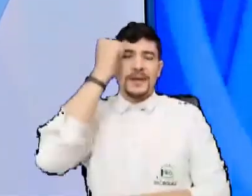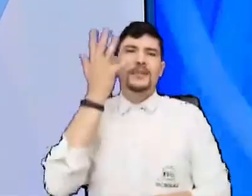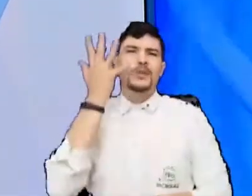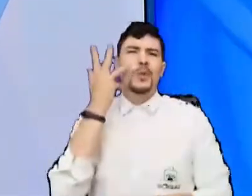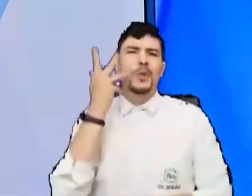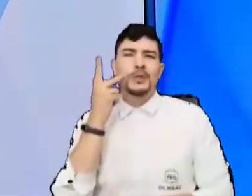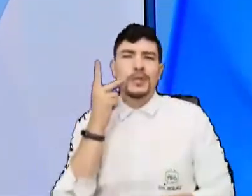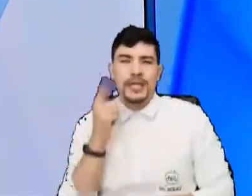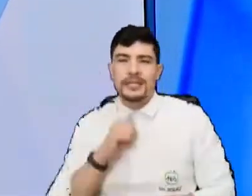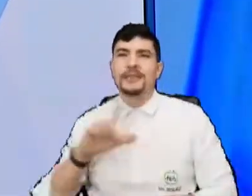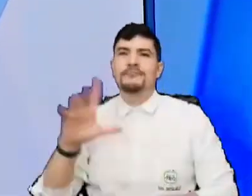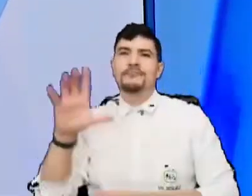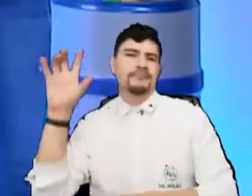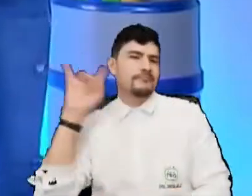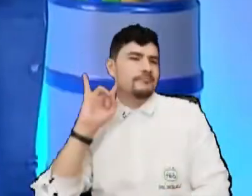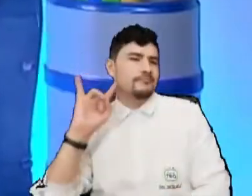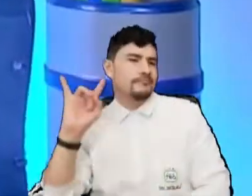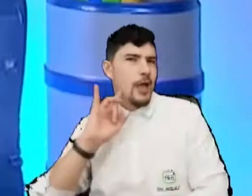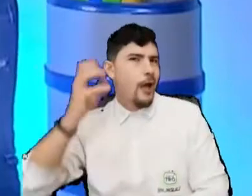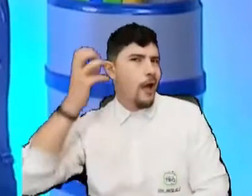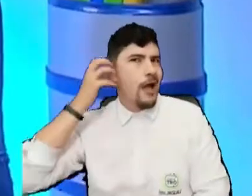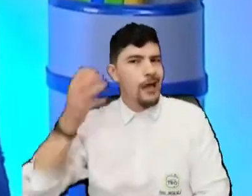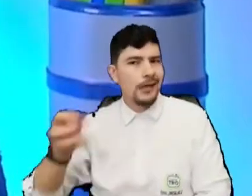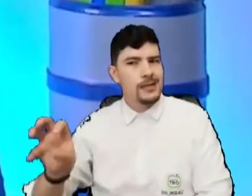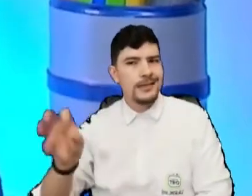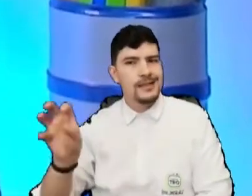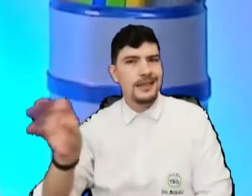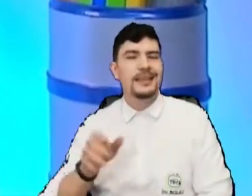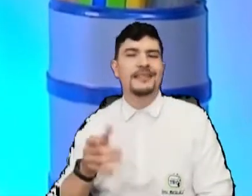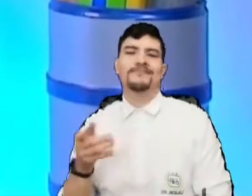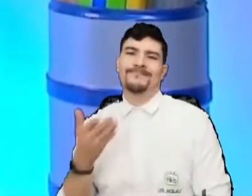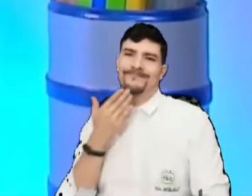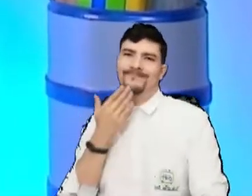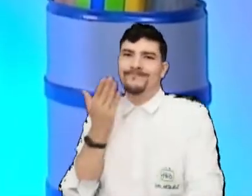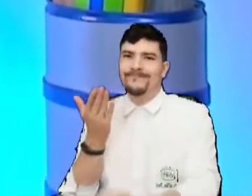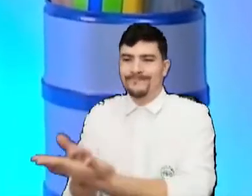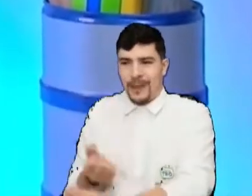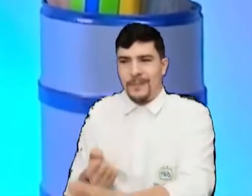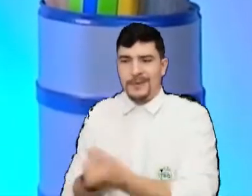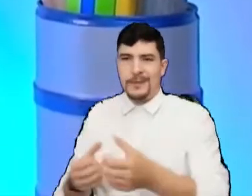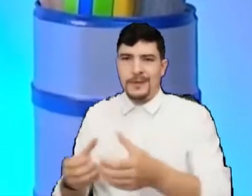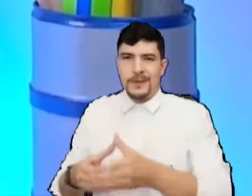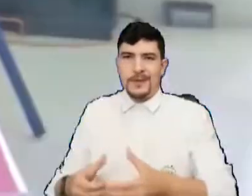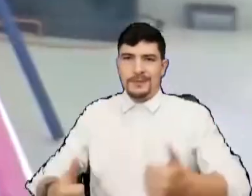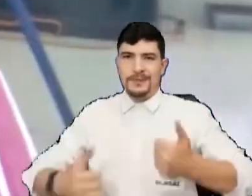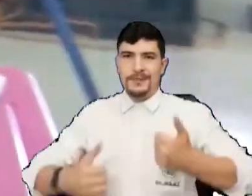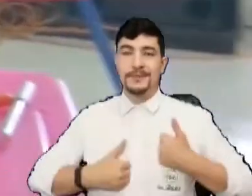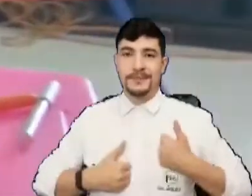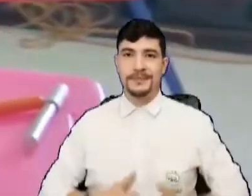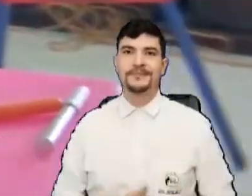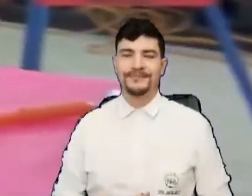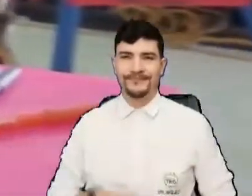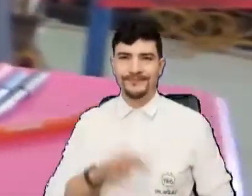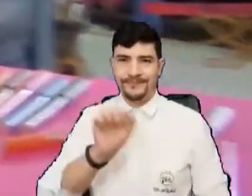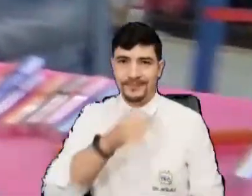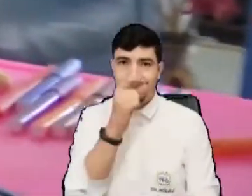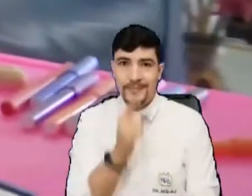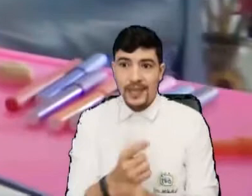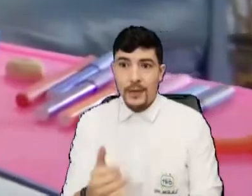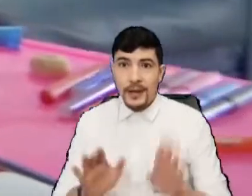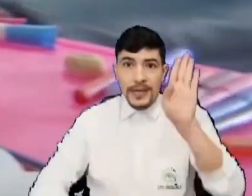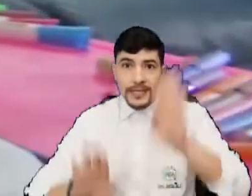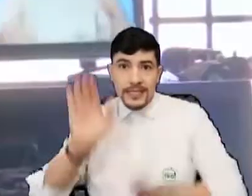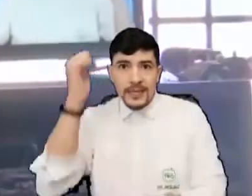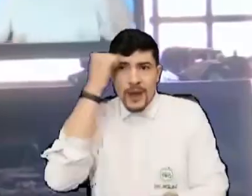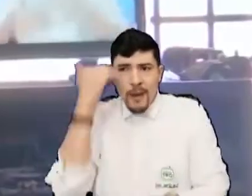la enseñanza de los pequeños. El programa educativo de los niños del Gran Santander, Presente Profe, sigue llegando a más hogares, ahora con la